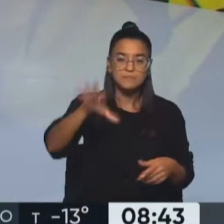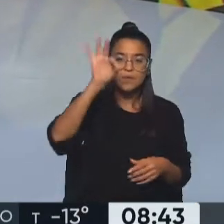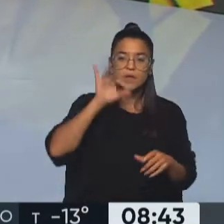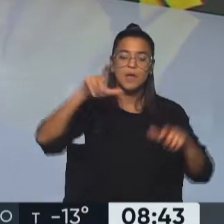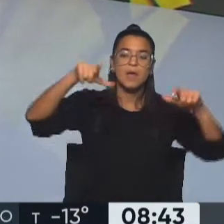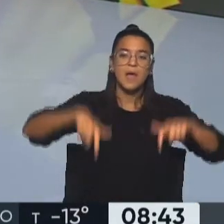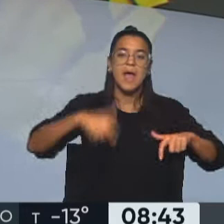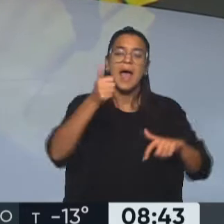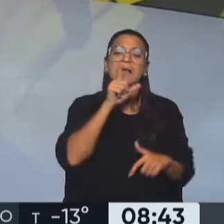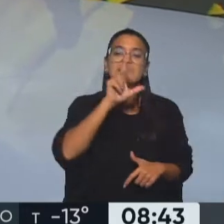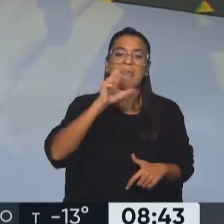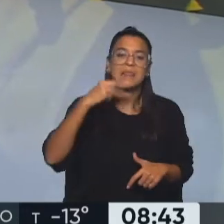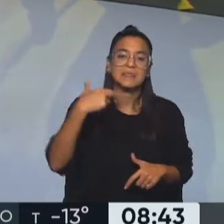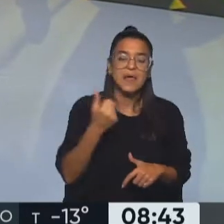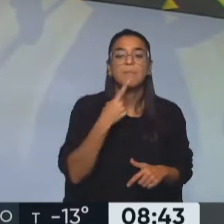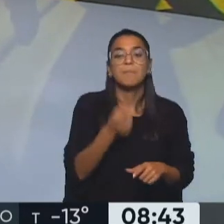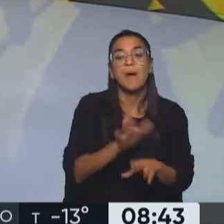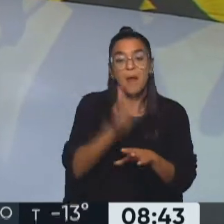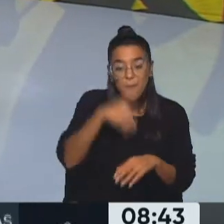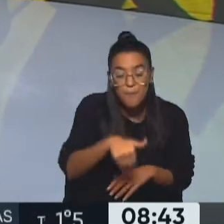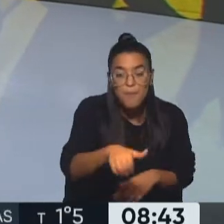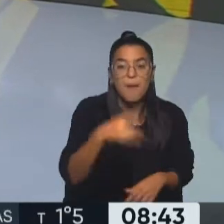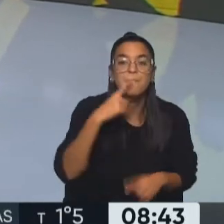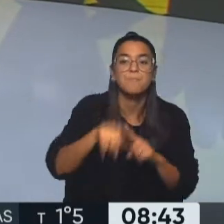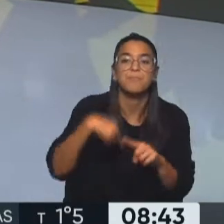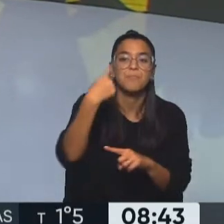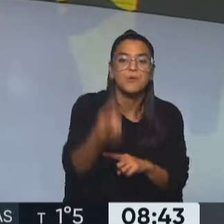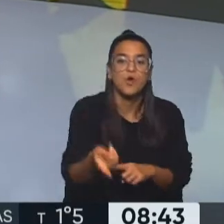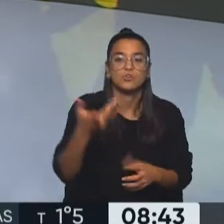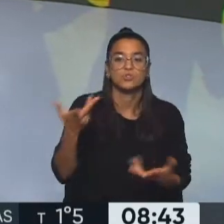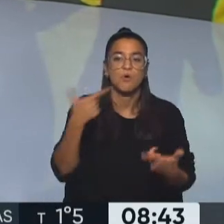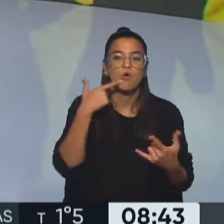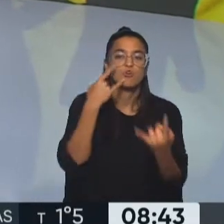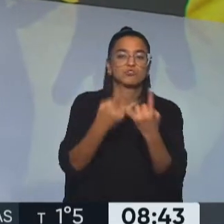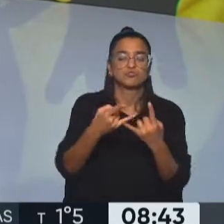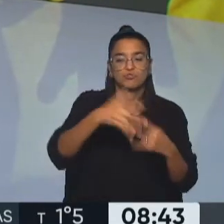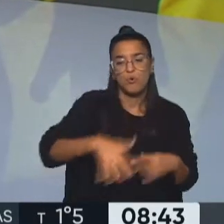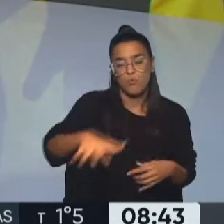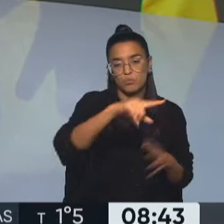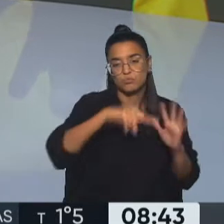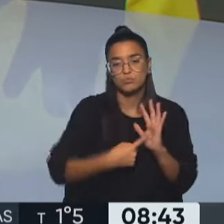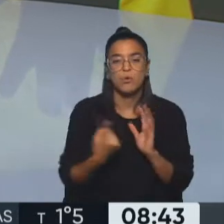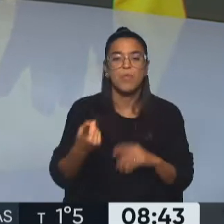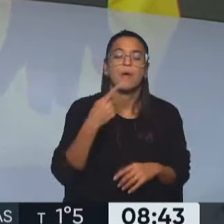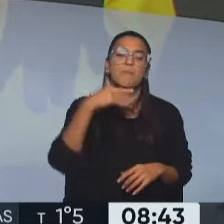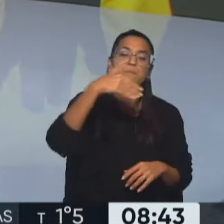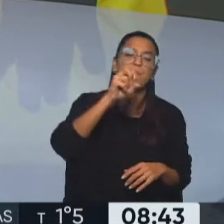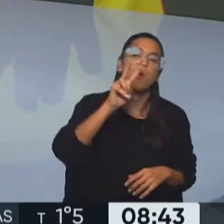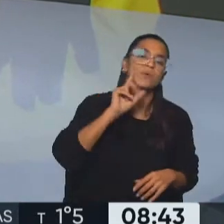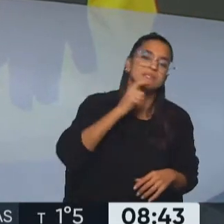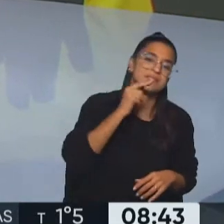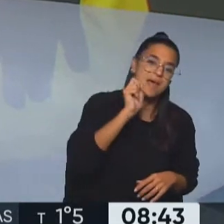Bohemio, sí, de Atlanta, para anunciar el que será su próximo gran show en la ciudad de Buenos Aires. Va a ser en el Movistar Arena el